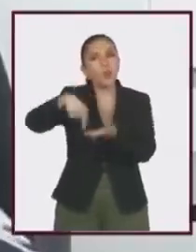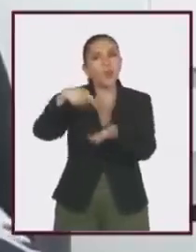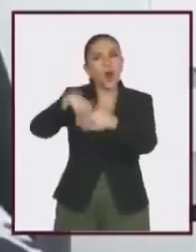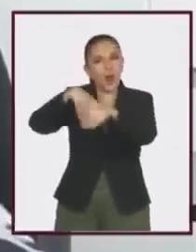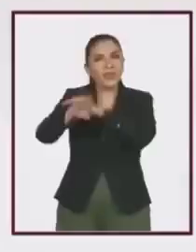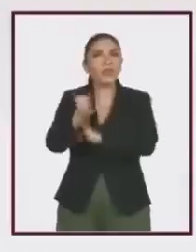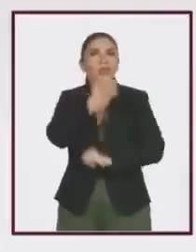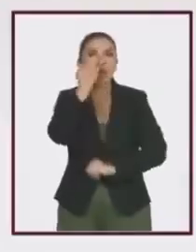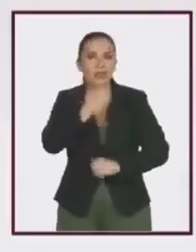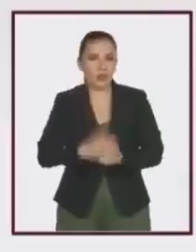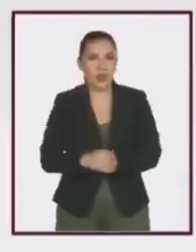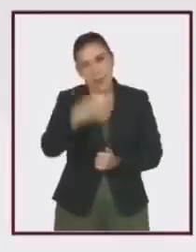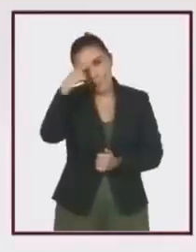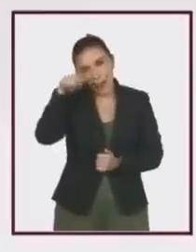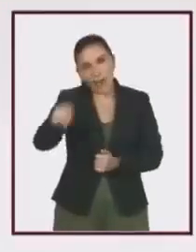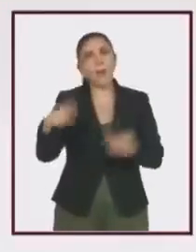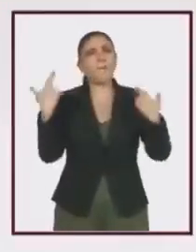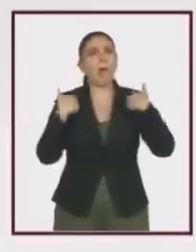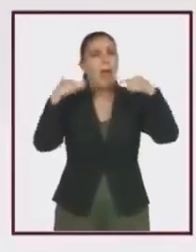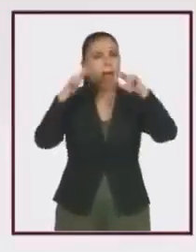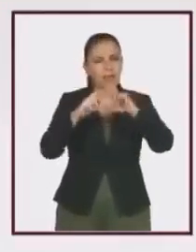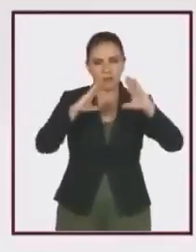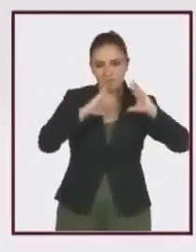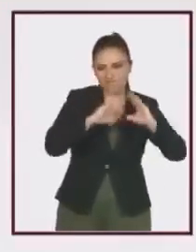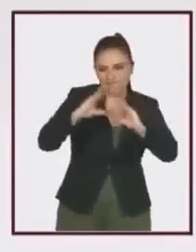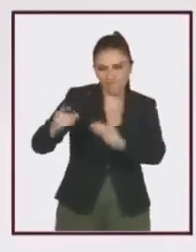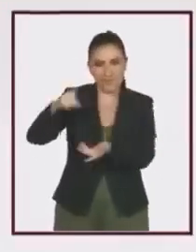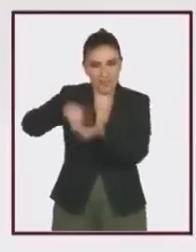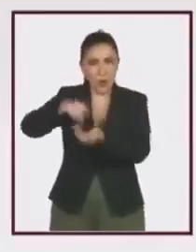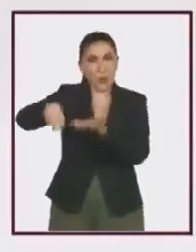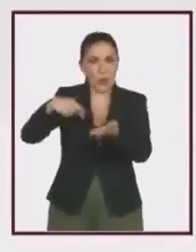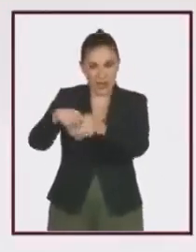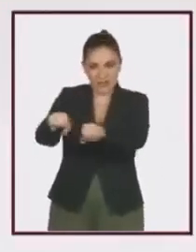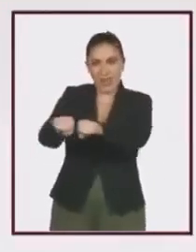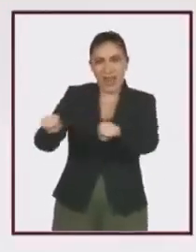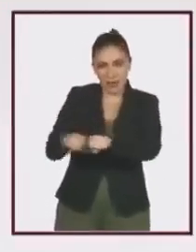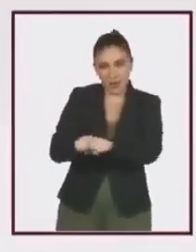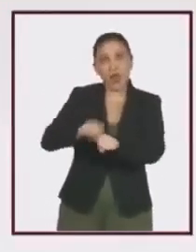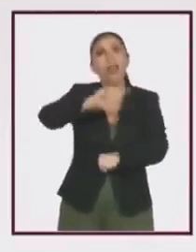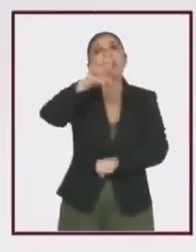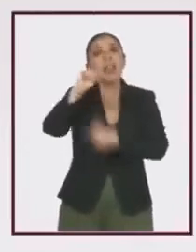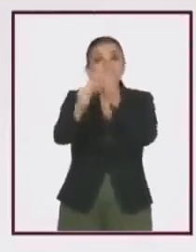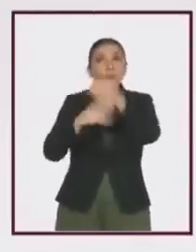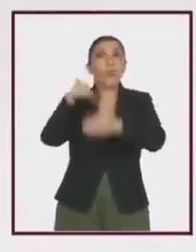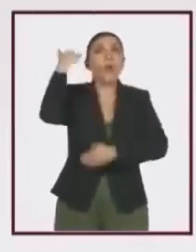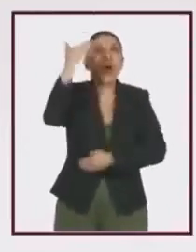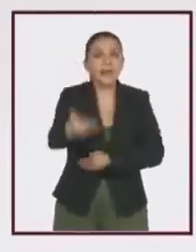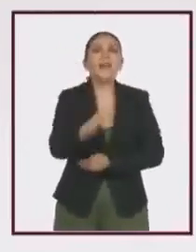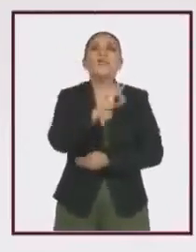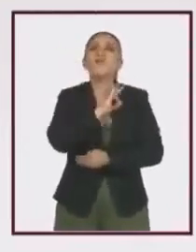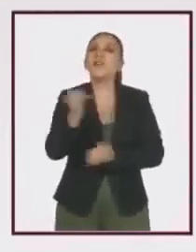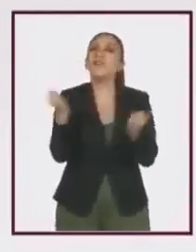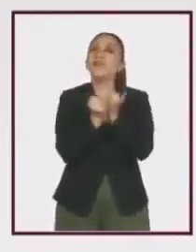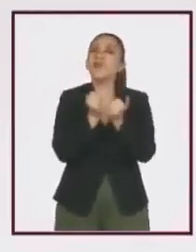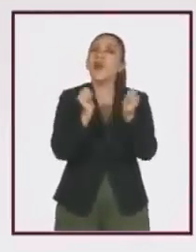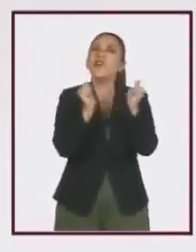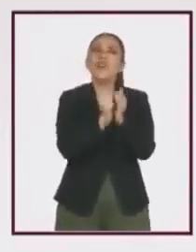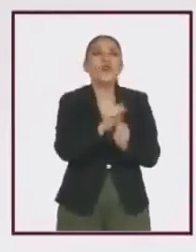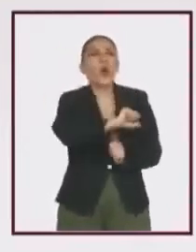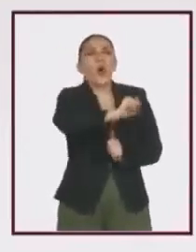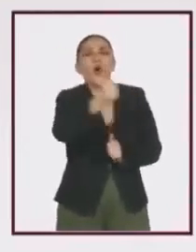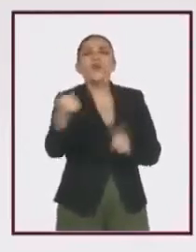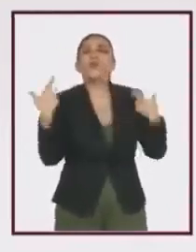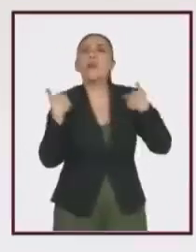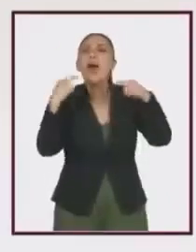decir, que lo desarrolle un maestro en su aula y que luego al siguiente ciclo escolar también lo desarrollen los otros